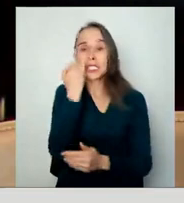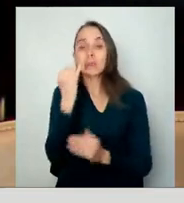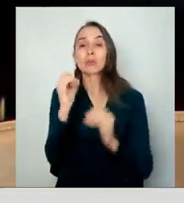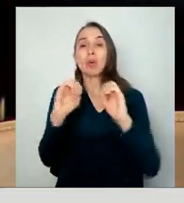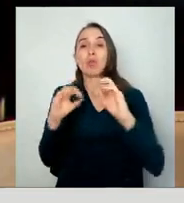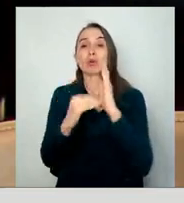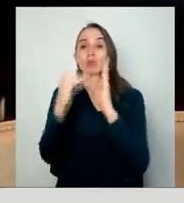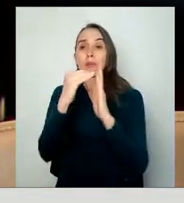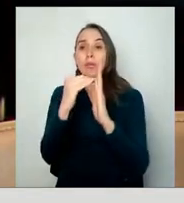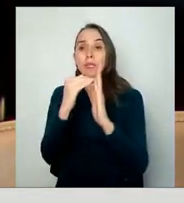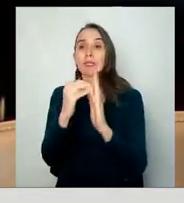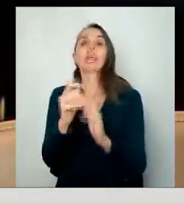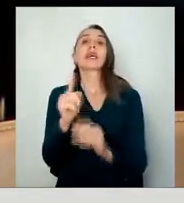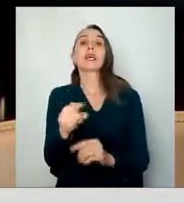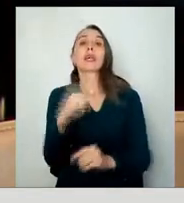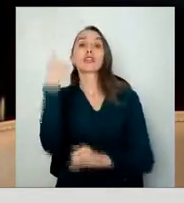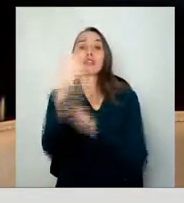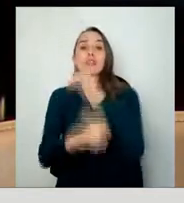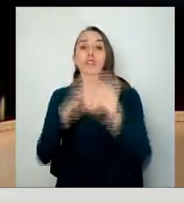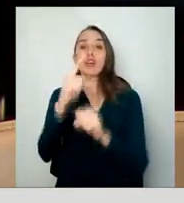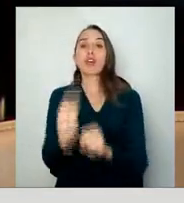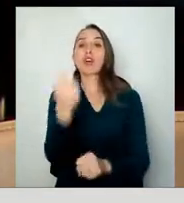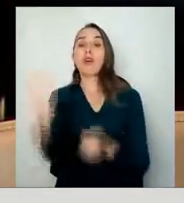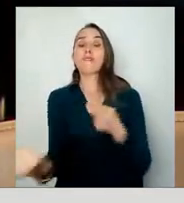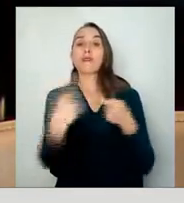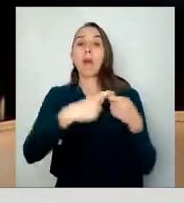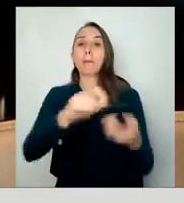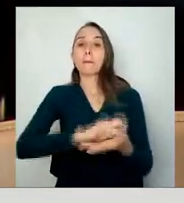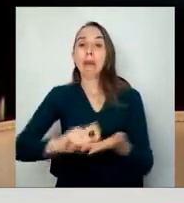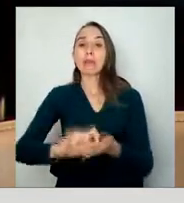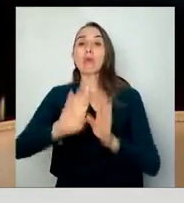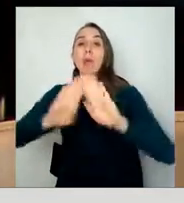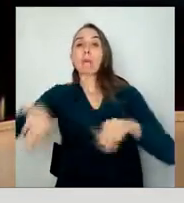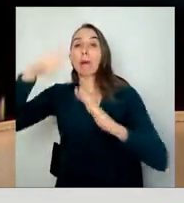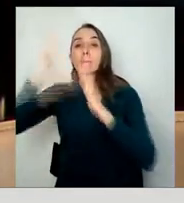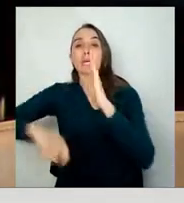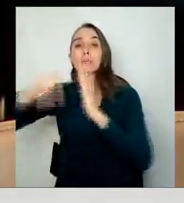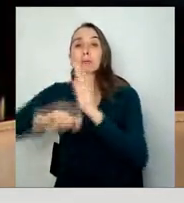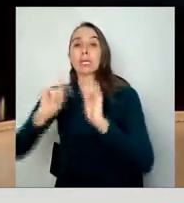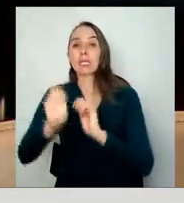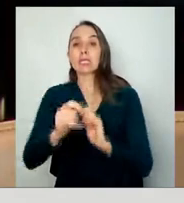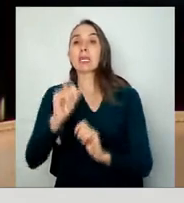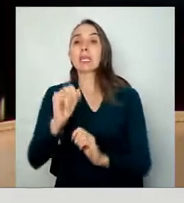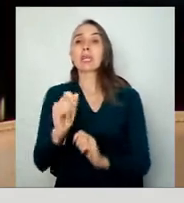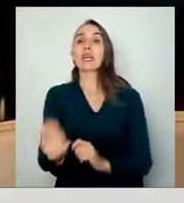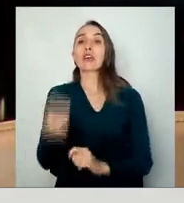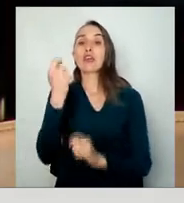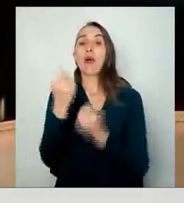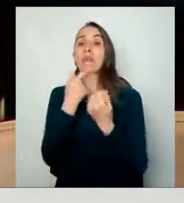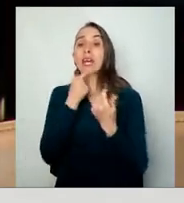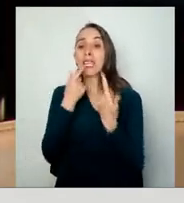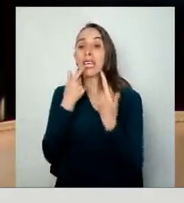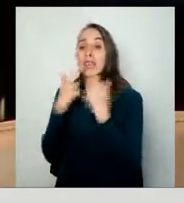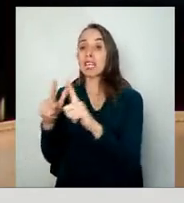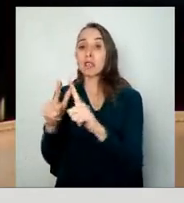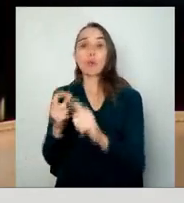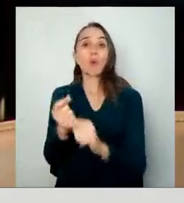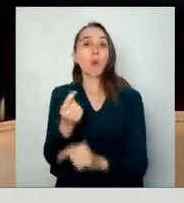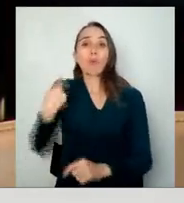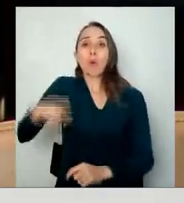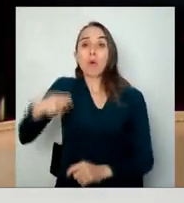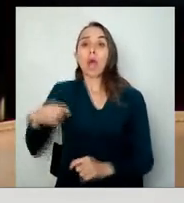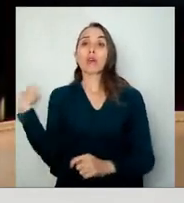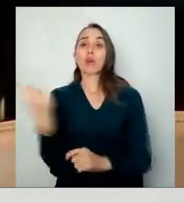matrículas todos los años y luego cobran también altísimos valores relativos a los procesos de titulación somos muchos quienes